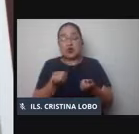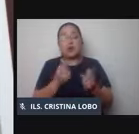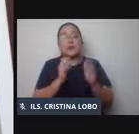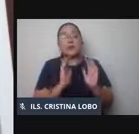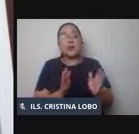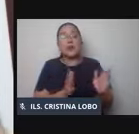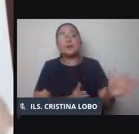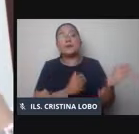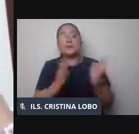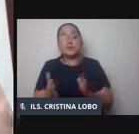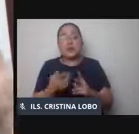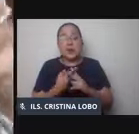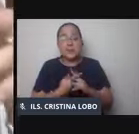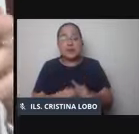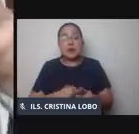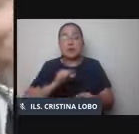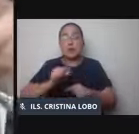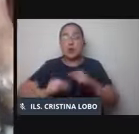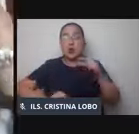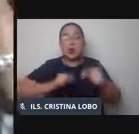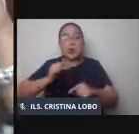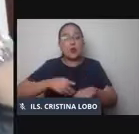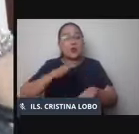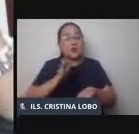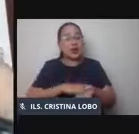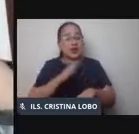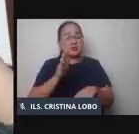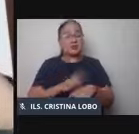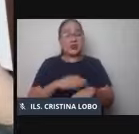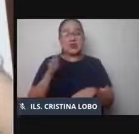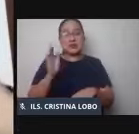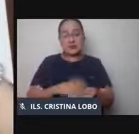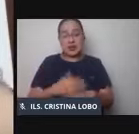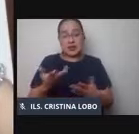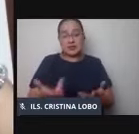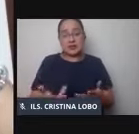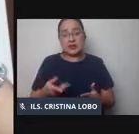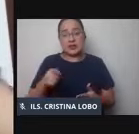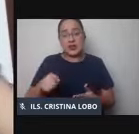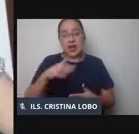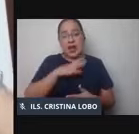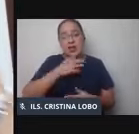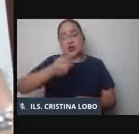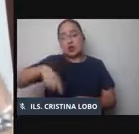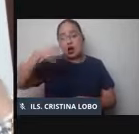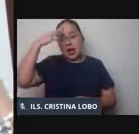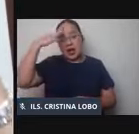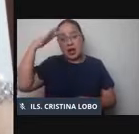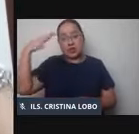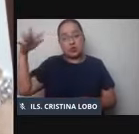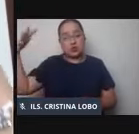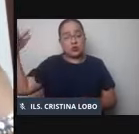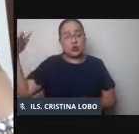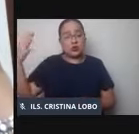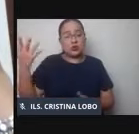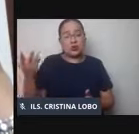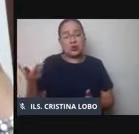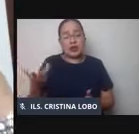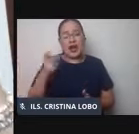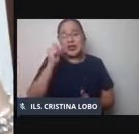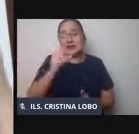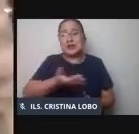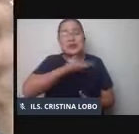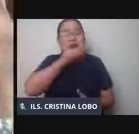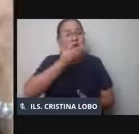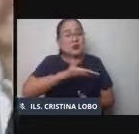y no solo se va reproduciendo, se va reafirmando. Entonces, cuando estamos en la etapa adulta, se hace ya un hábito